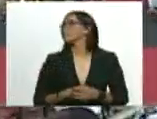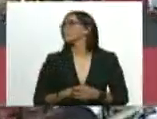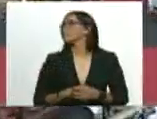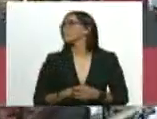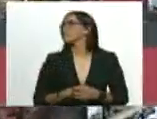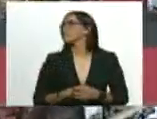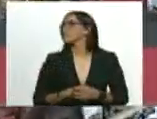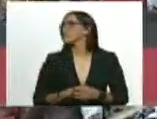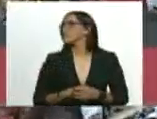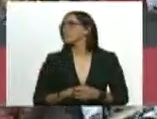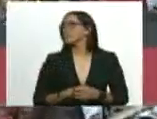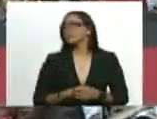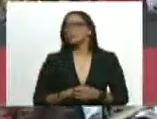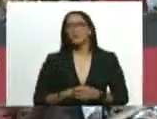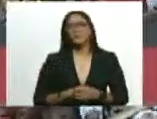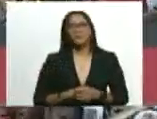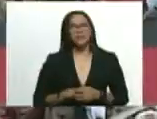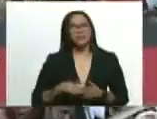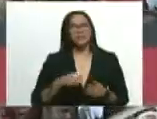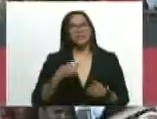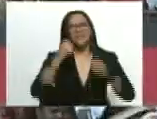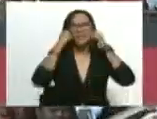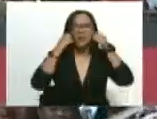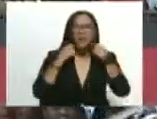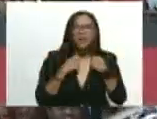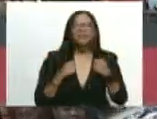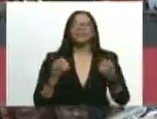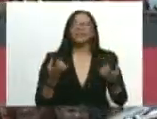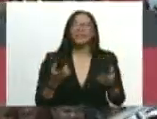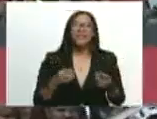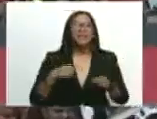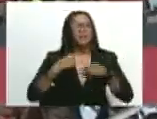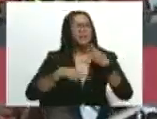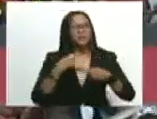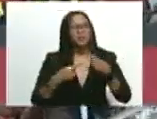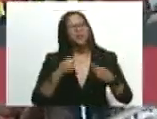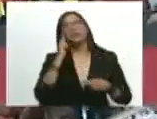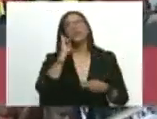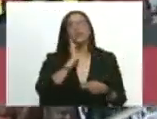les arda que les duela que chillen pero la revolución bolivariana